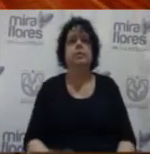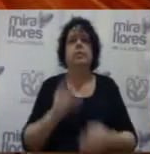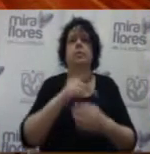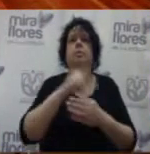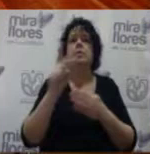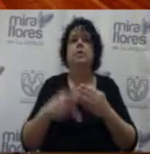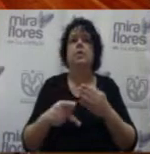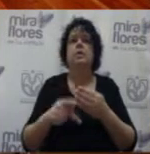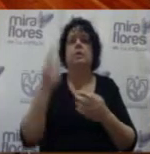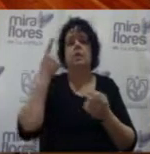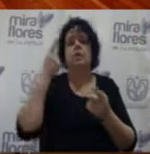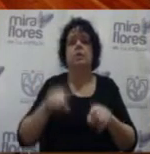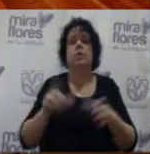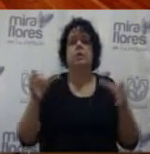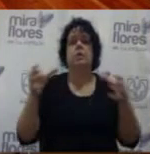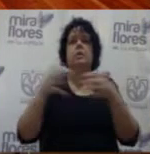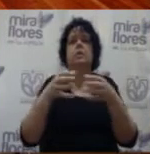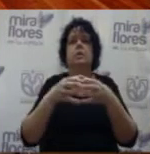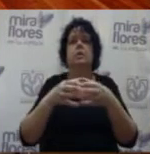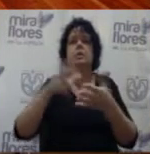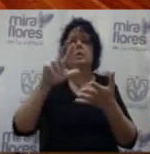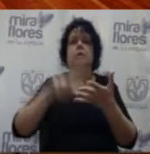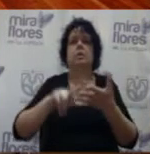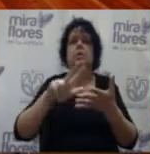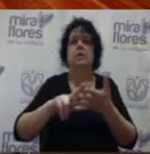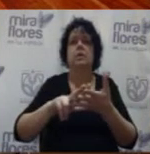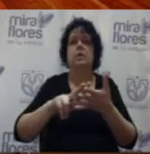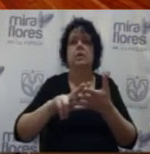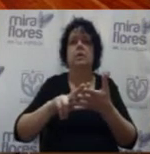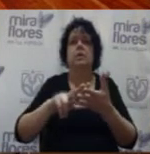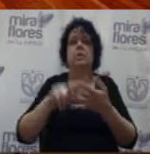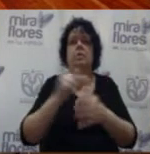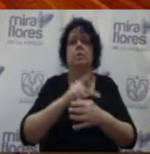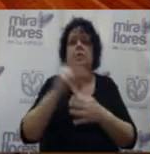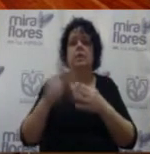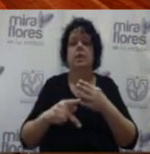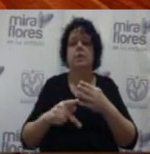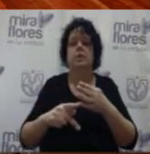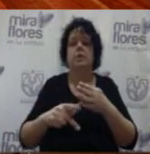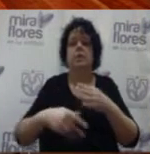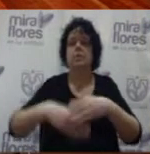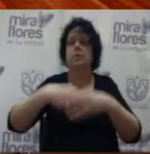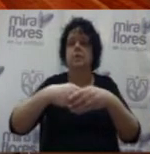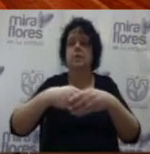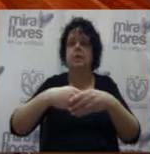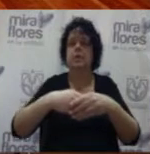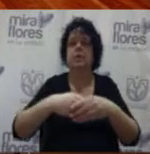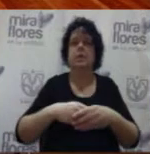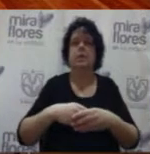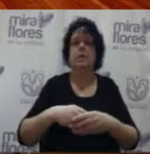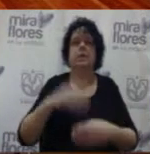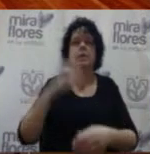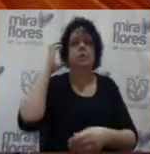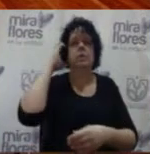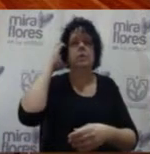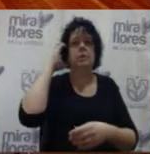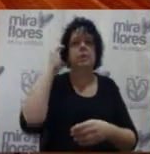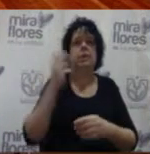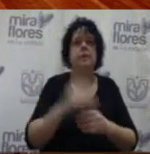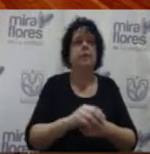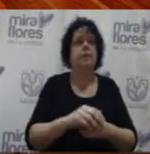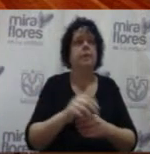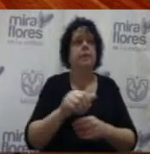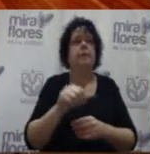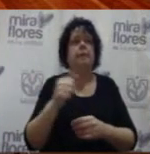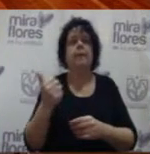Proyecto de acuerdo de consejo que aprueba el convenio marco de colaboración entre la Municipalidad de Miraflores y la Asociación para la Niñez y su